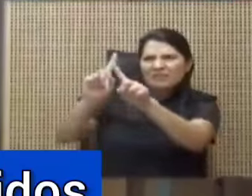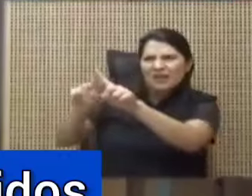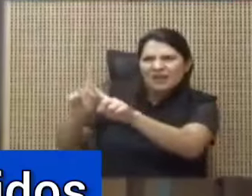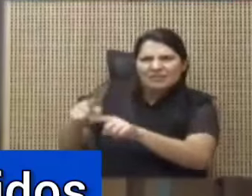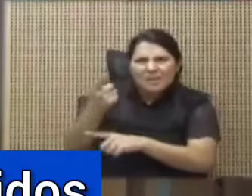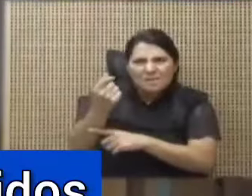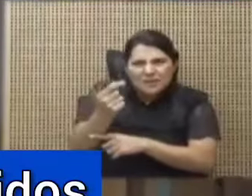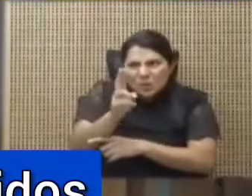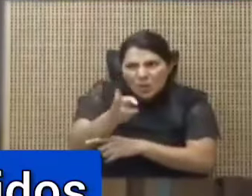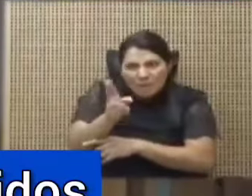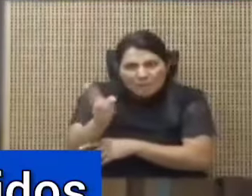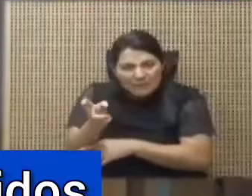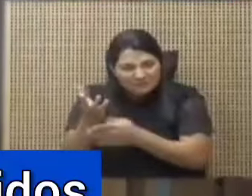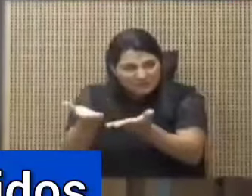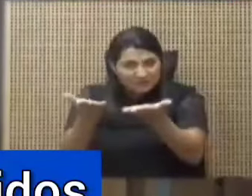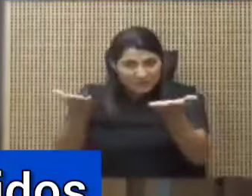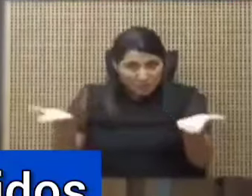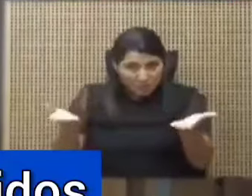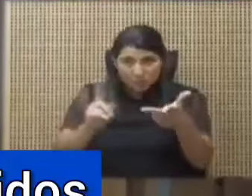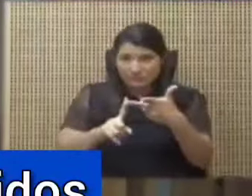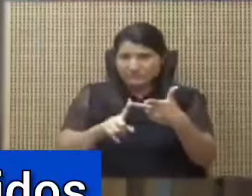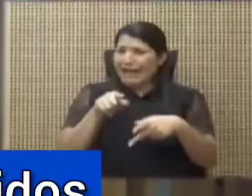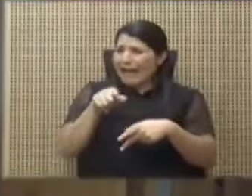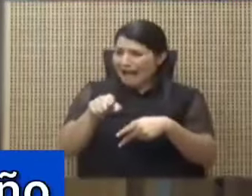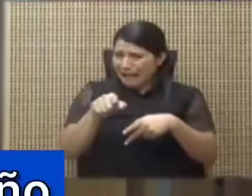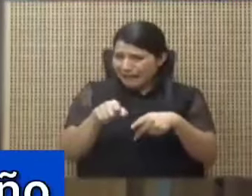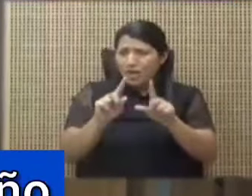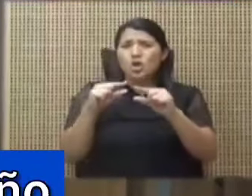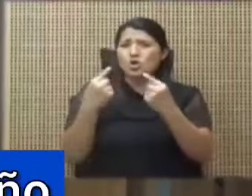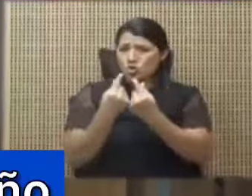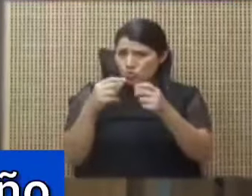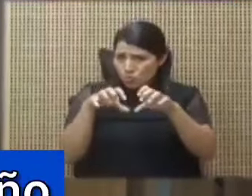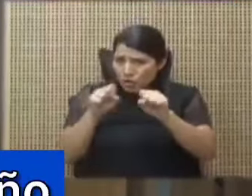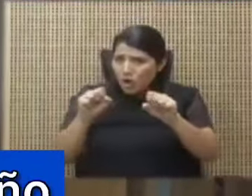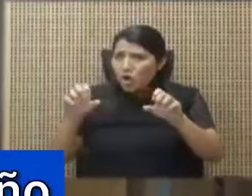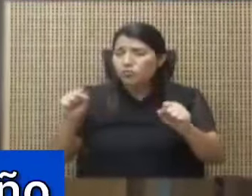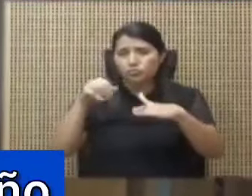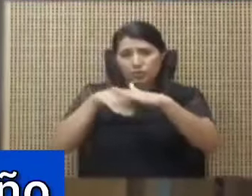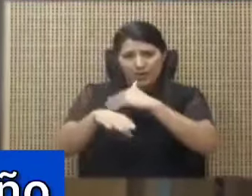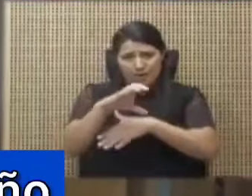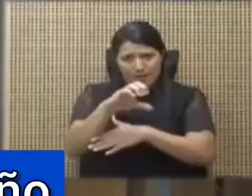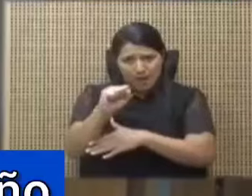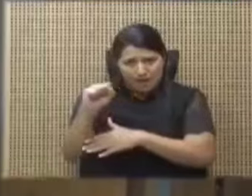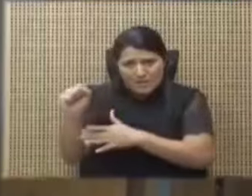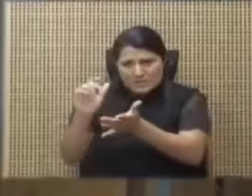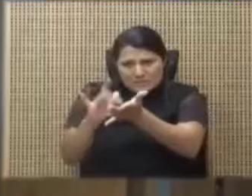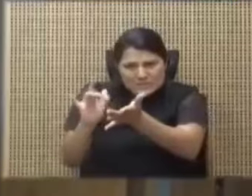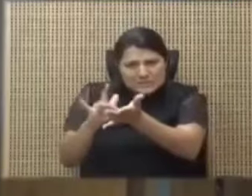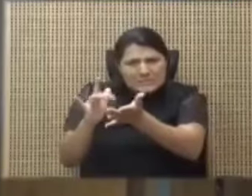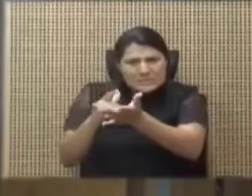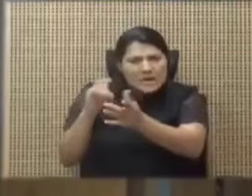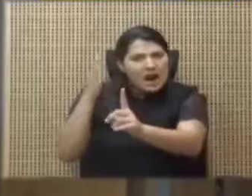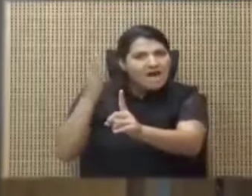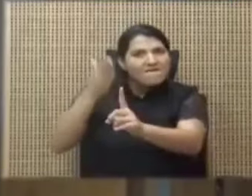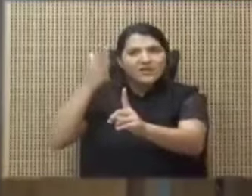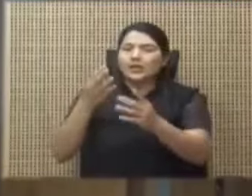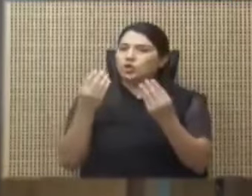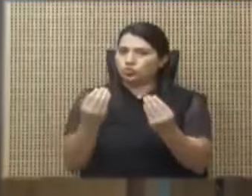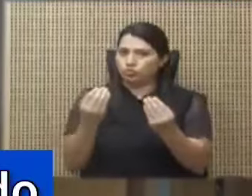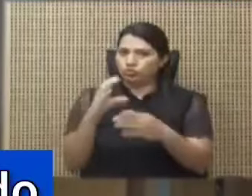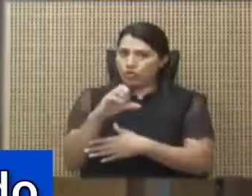hay grupos de corrupción metidos en esa institución haciéndole muchísimo daño. Pero en este